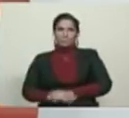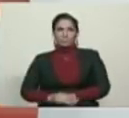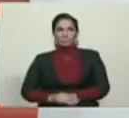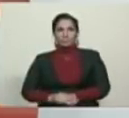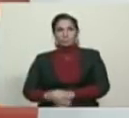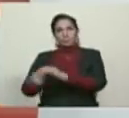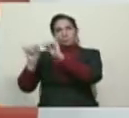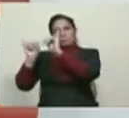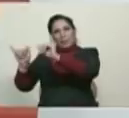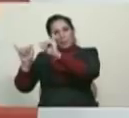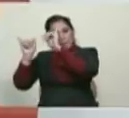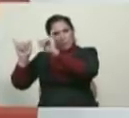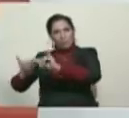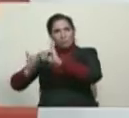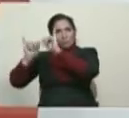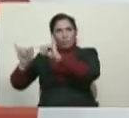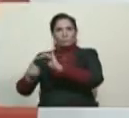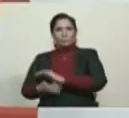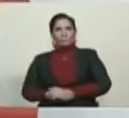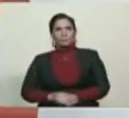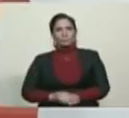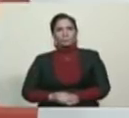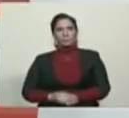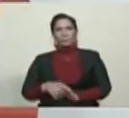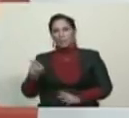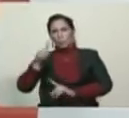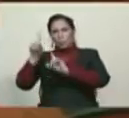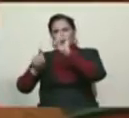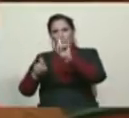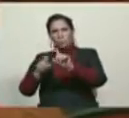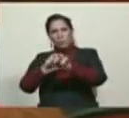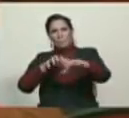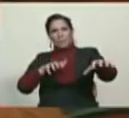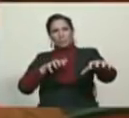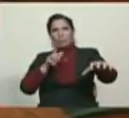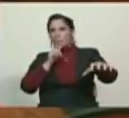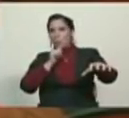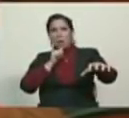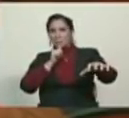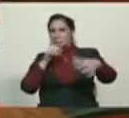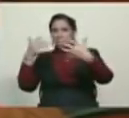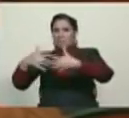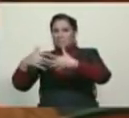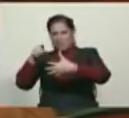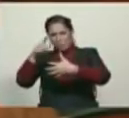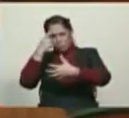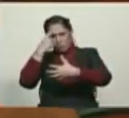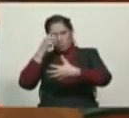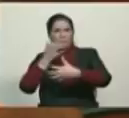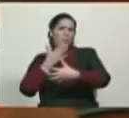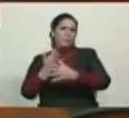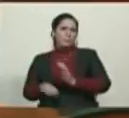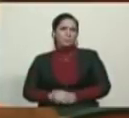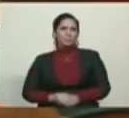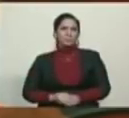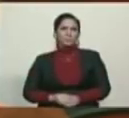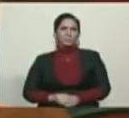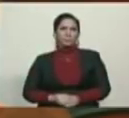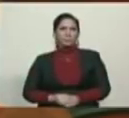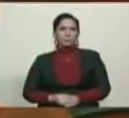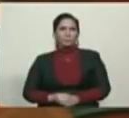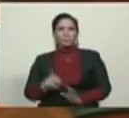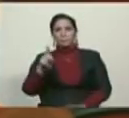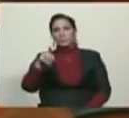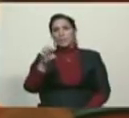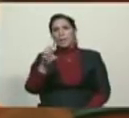Son los mismos. Y tú preguntas, la mayoría de ellos no tienen ni empresa. ¿Tú sabías que, por ejemplo, Pedro Carmona